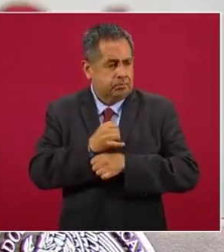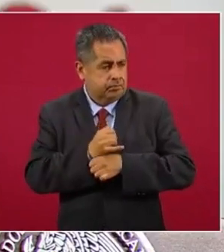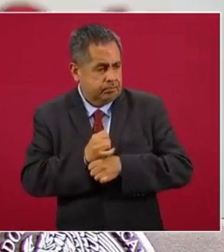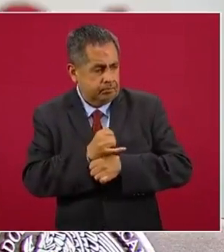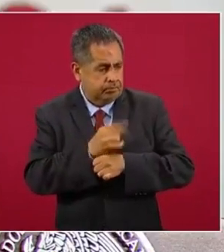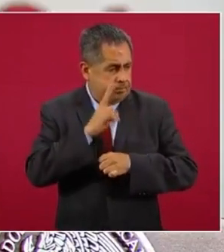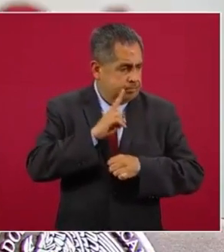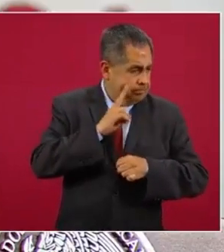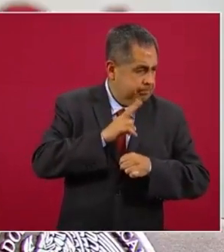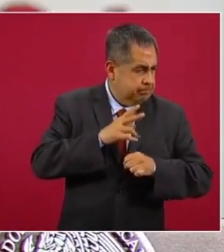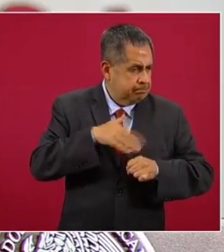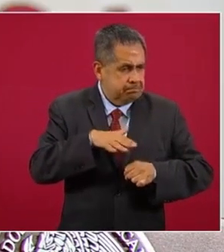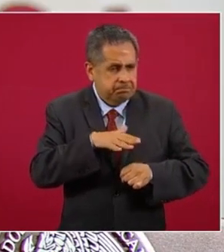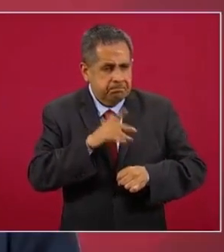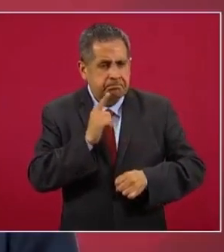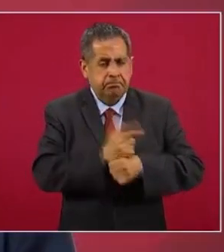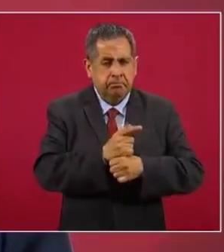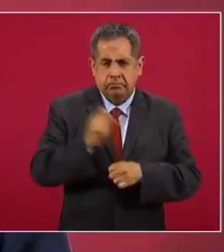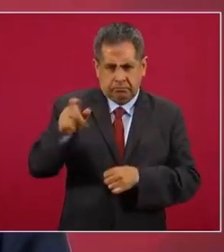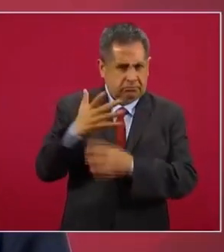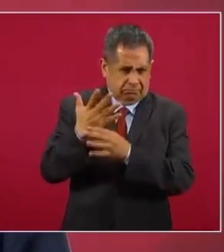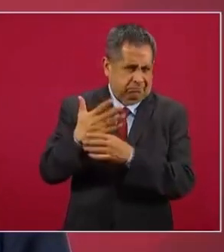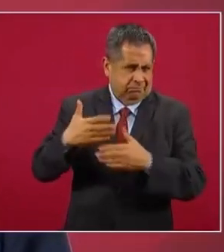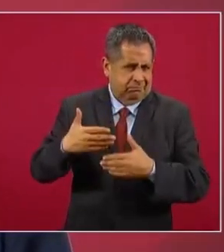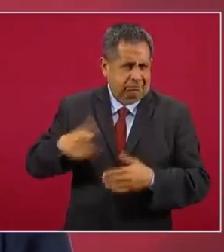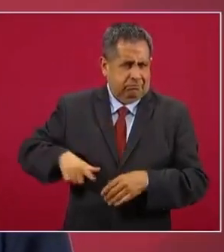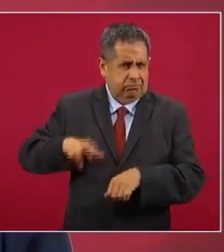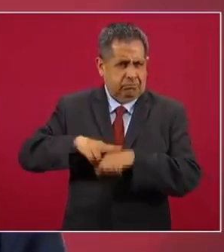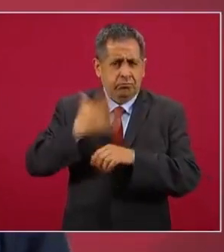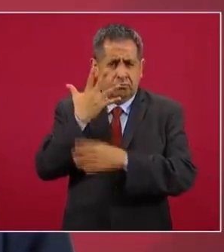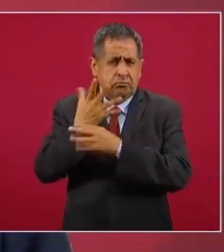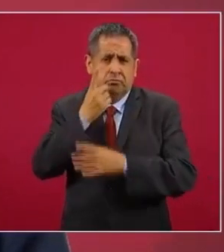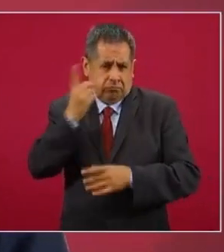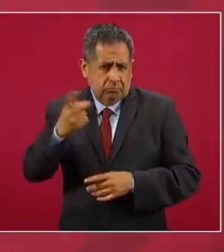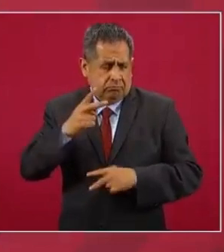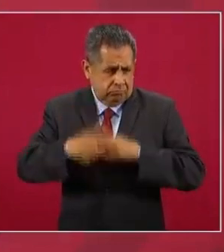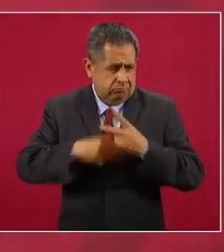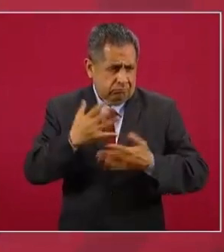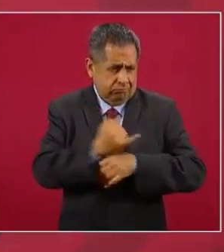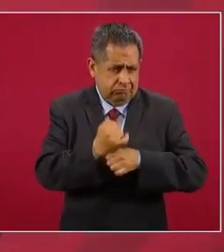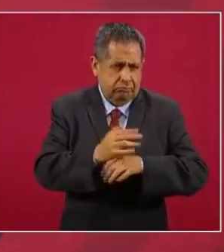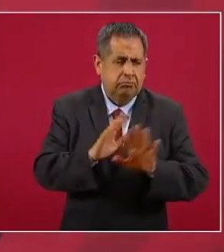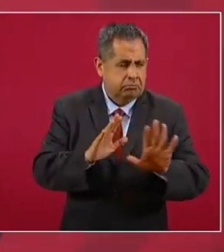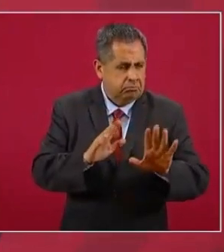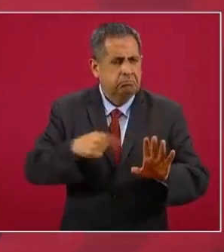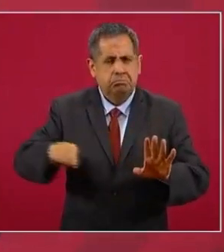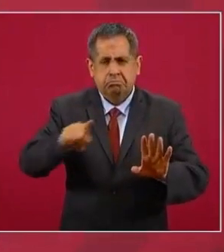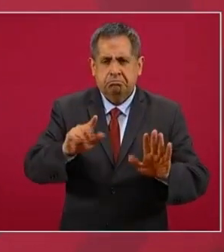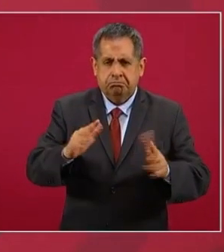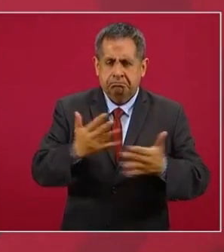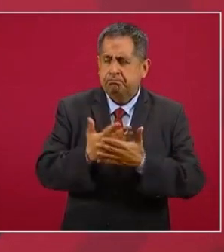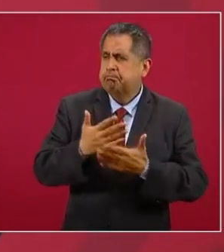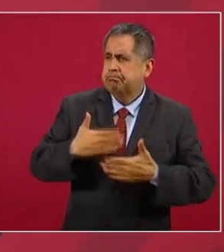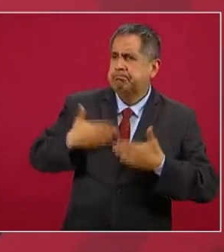investigue como lo ofreció el gobernador y tengamos confianza